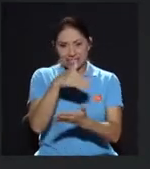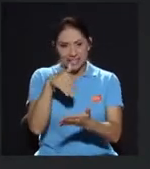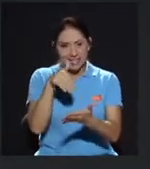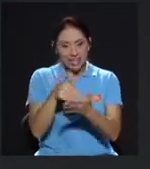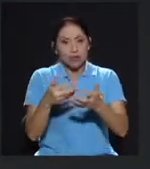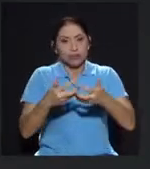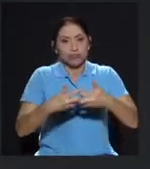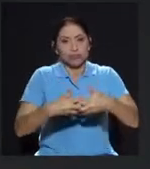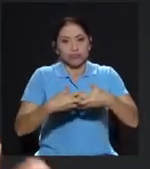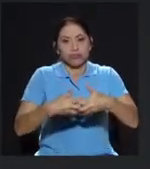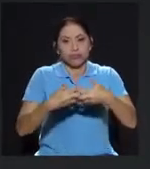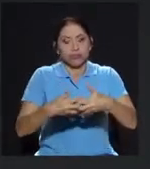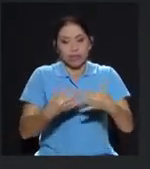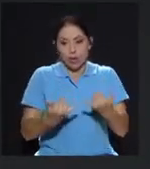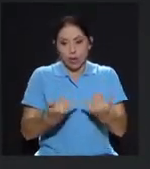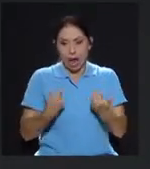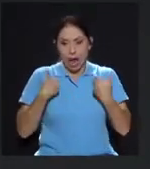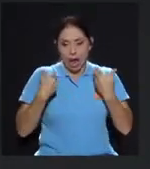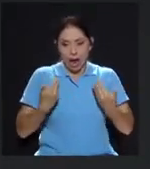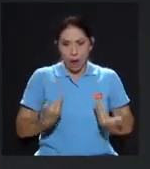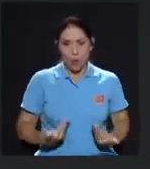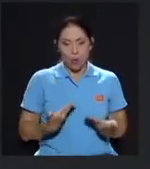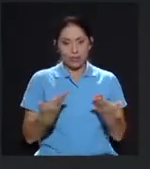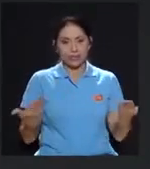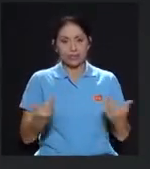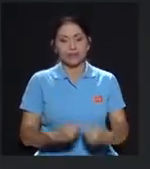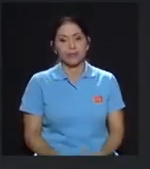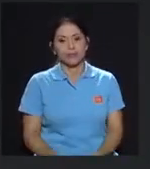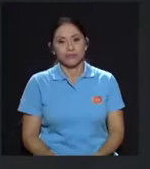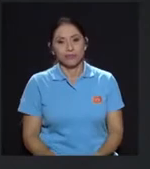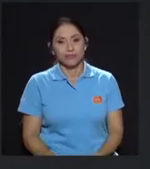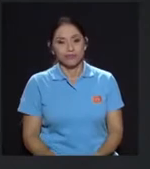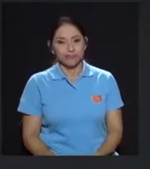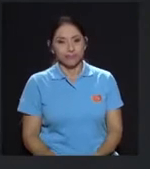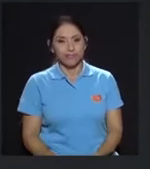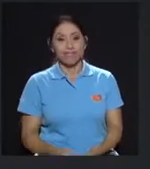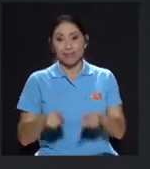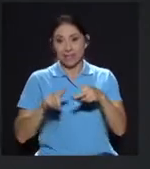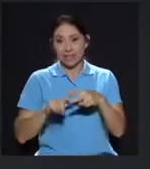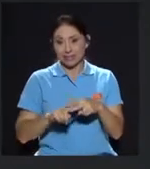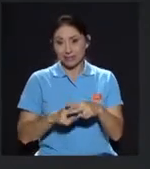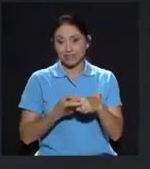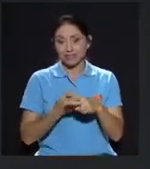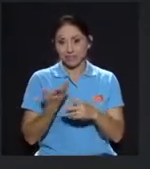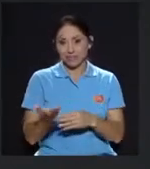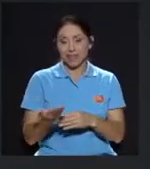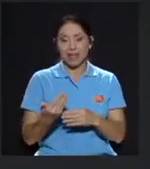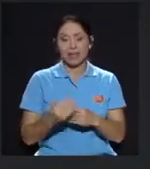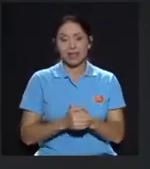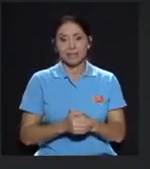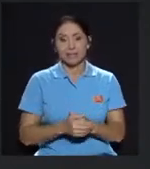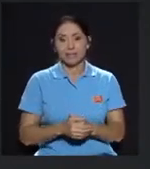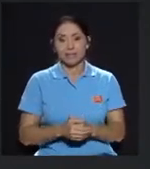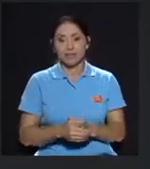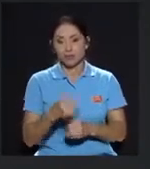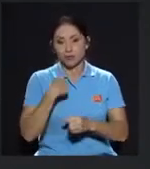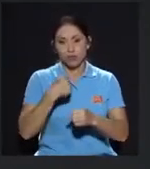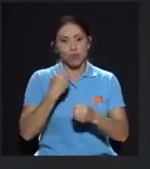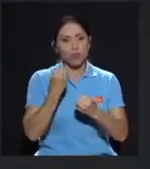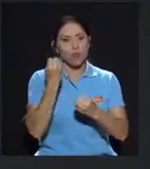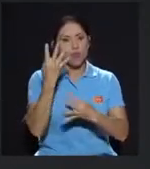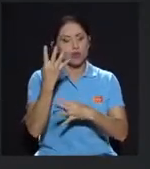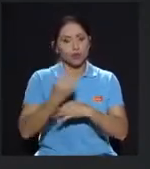ya lo que hoy en día realmente he sido fue a partir de ahí que trabaje por